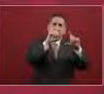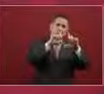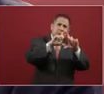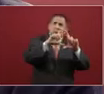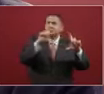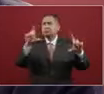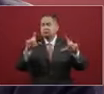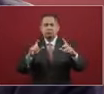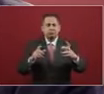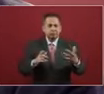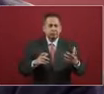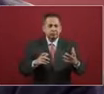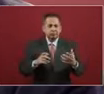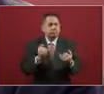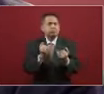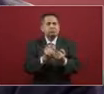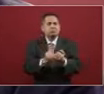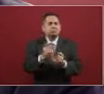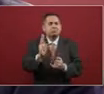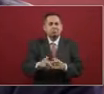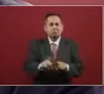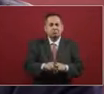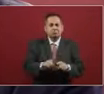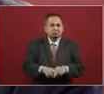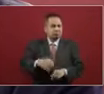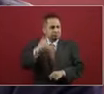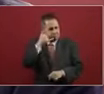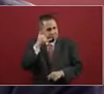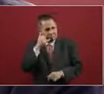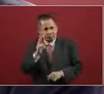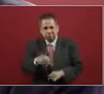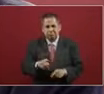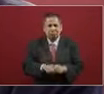para los teléfonos, para el Internet.